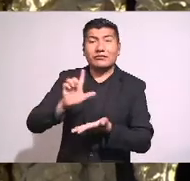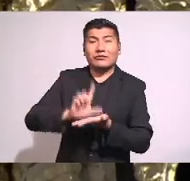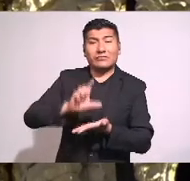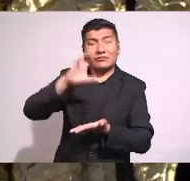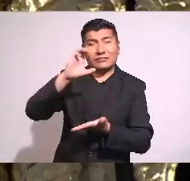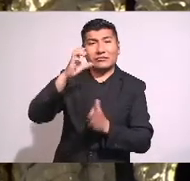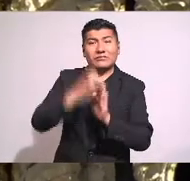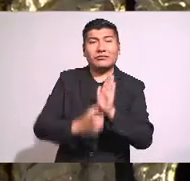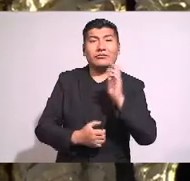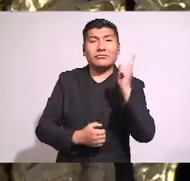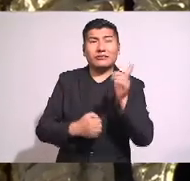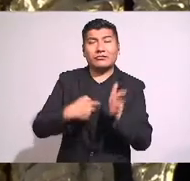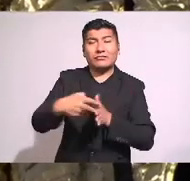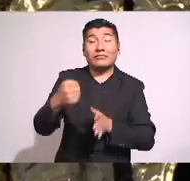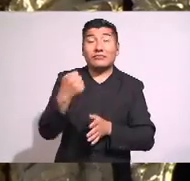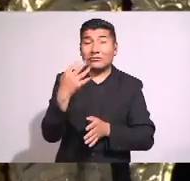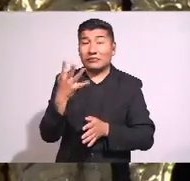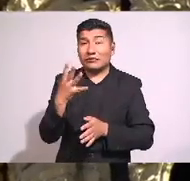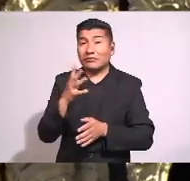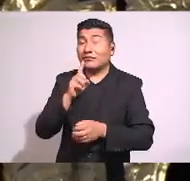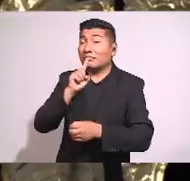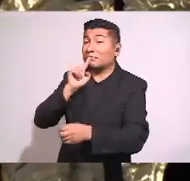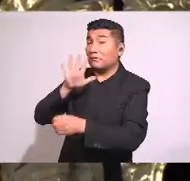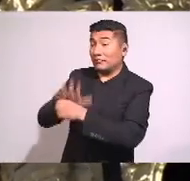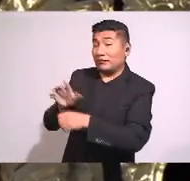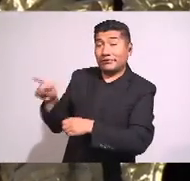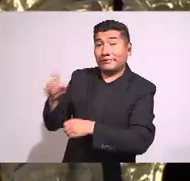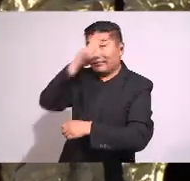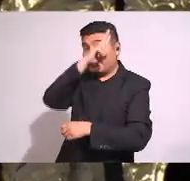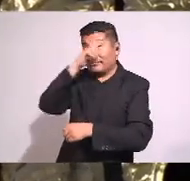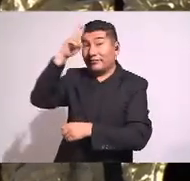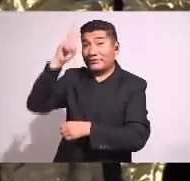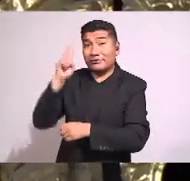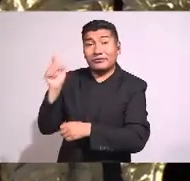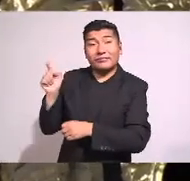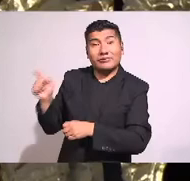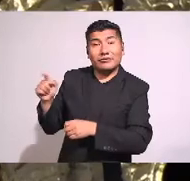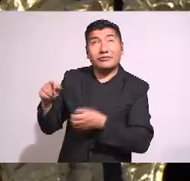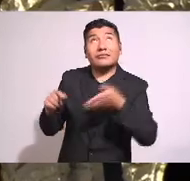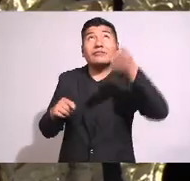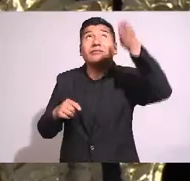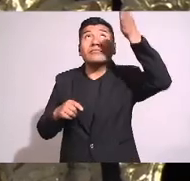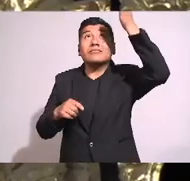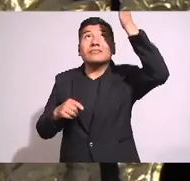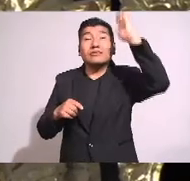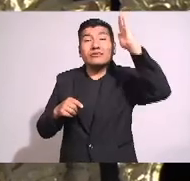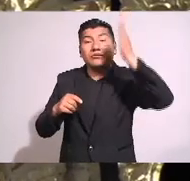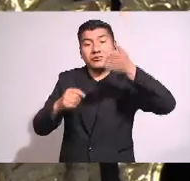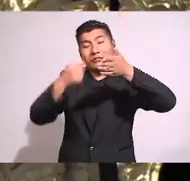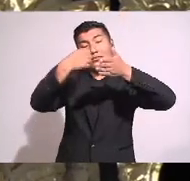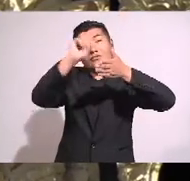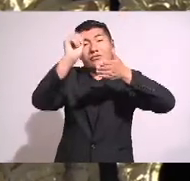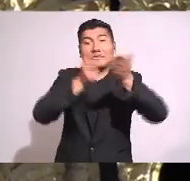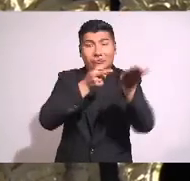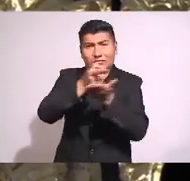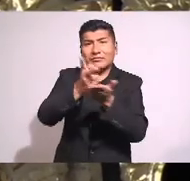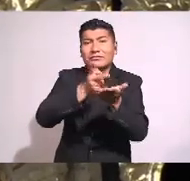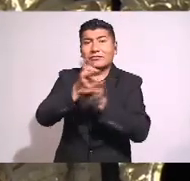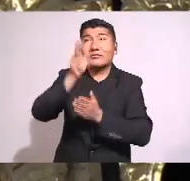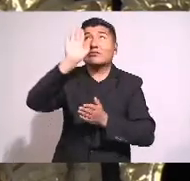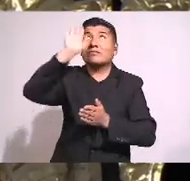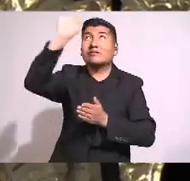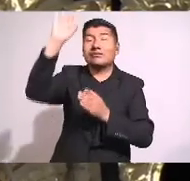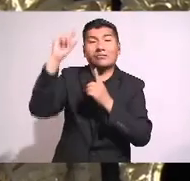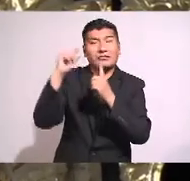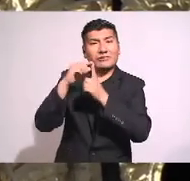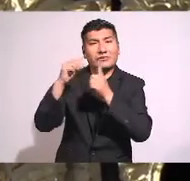Lucas 1:32. Le promete a la Virgen María, y Dios cumple con su palabra.